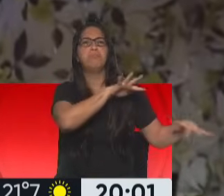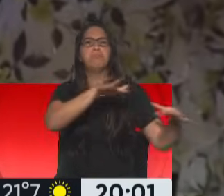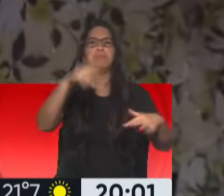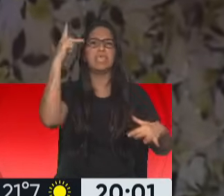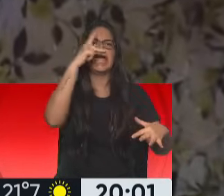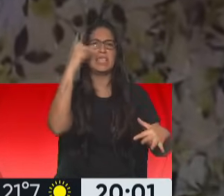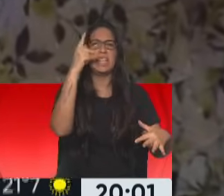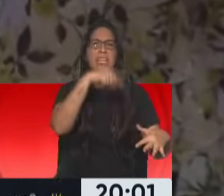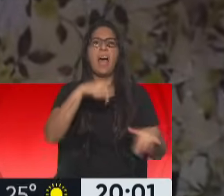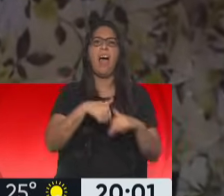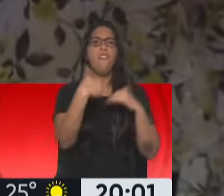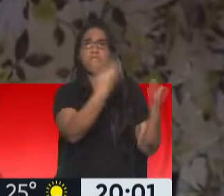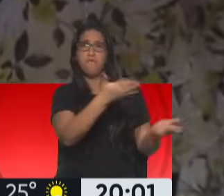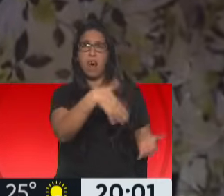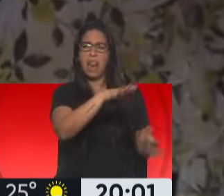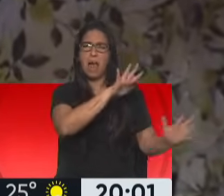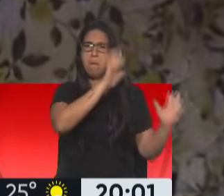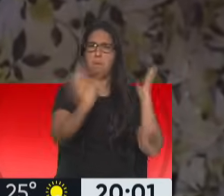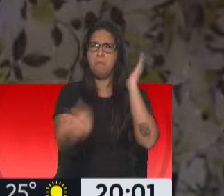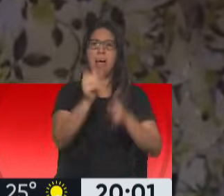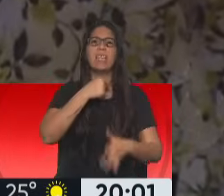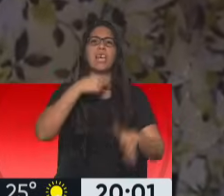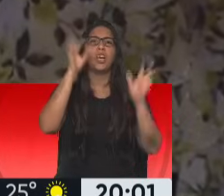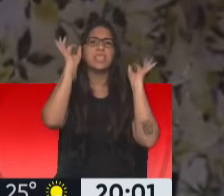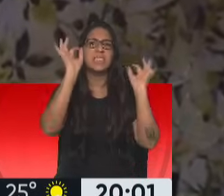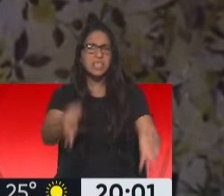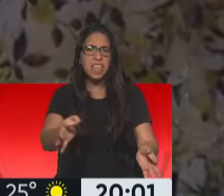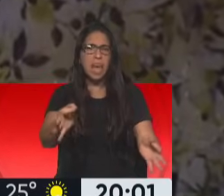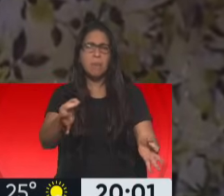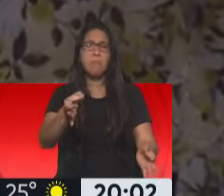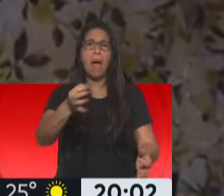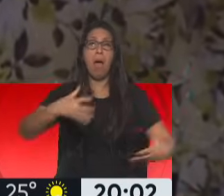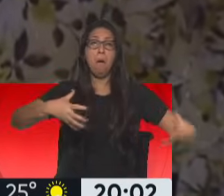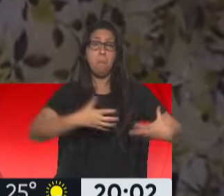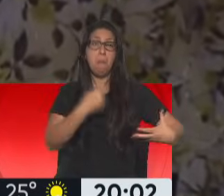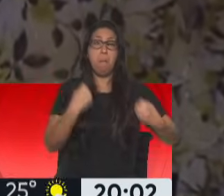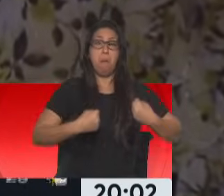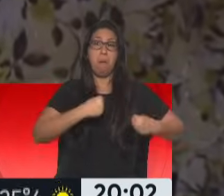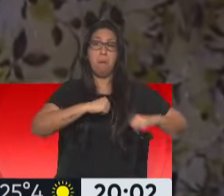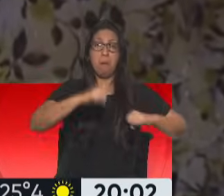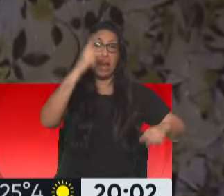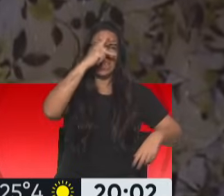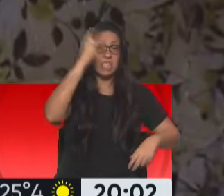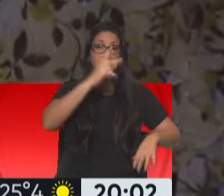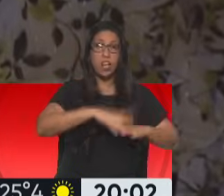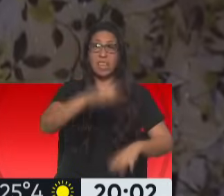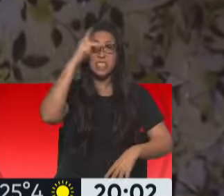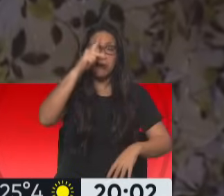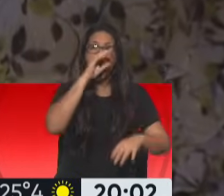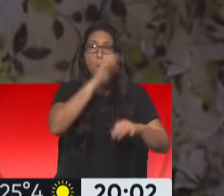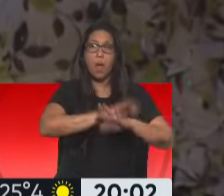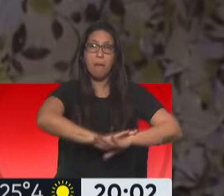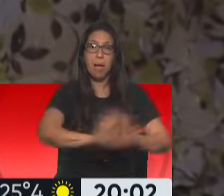kirchneristas fuera de este lugar. Quiero que sepan, se acabaron las patotas kirchneristas. ¡Kirchnerismo nunca